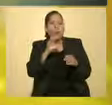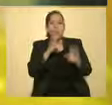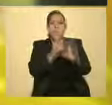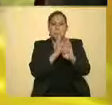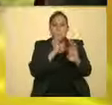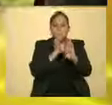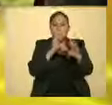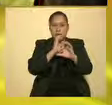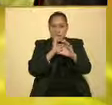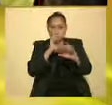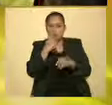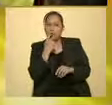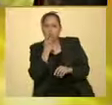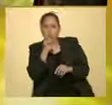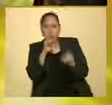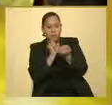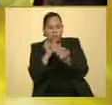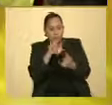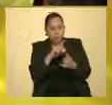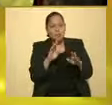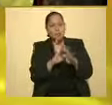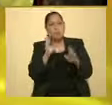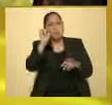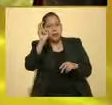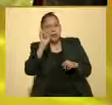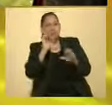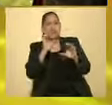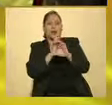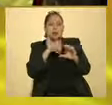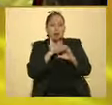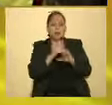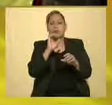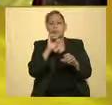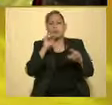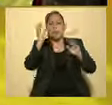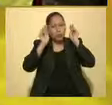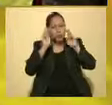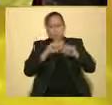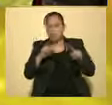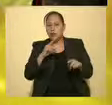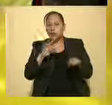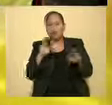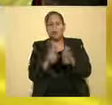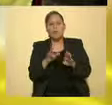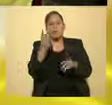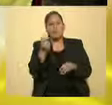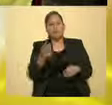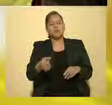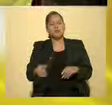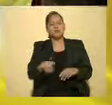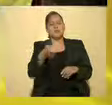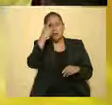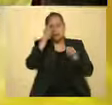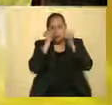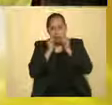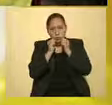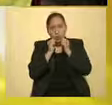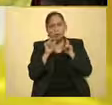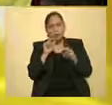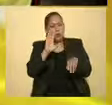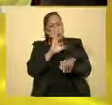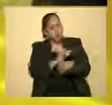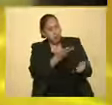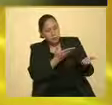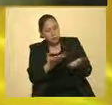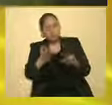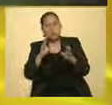a los camiones, microbuses, sí, al centro comercial, museos. Museos. ¿Un taxista tiene la obligación de dejar abordar así al es, pasajero